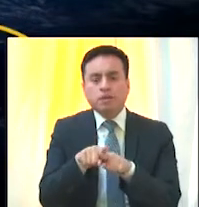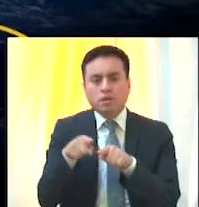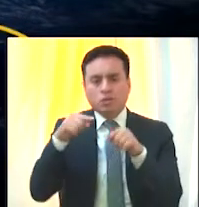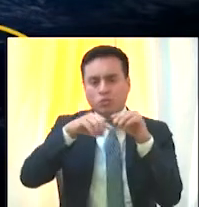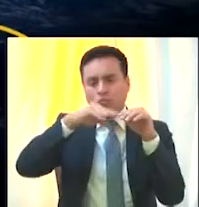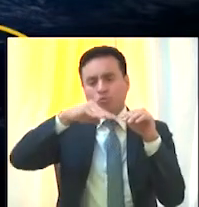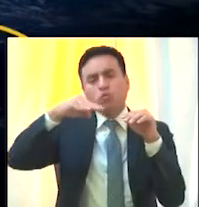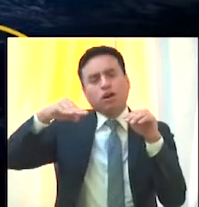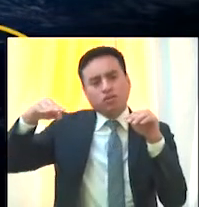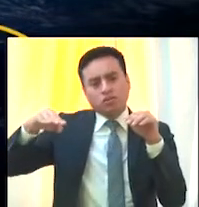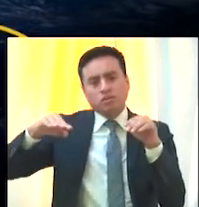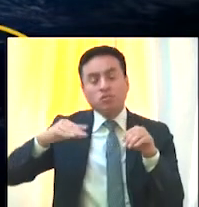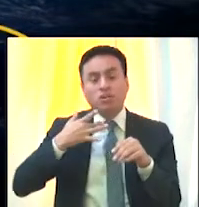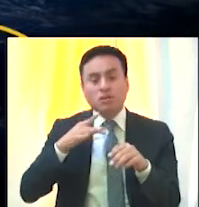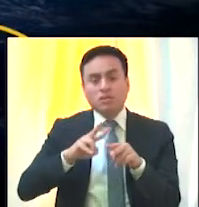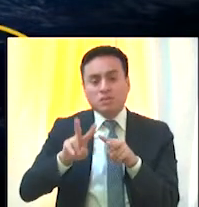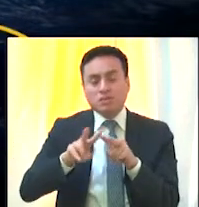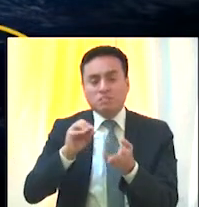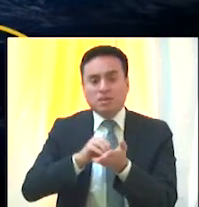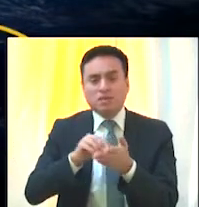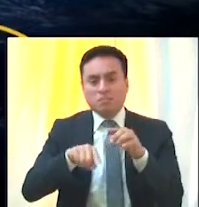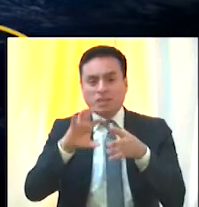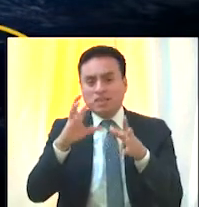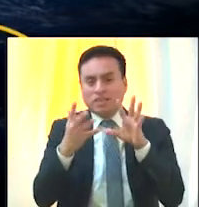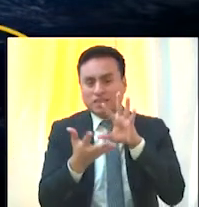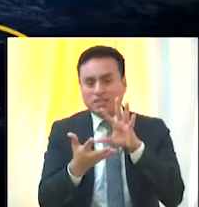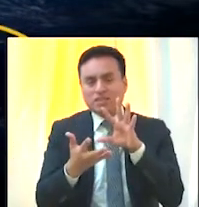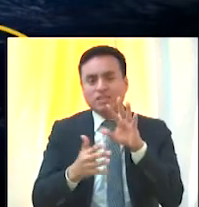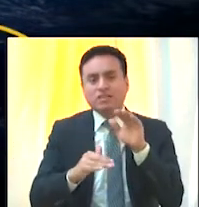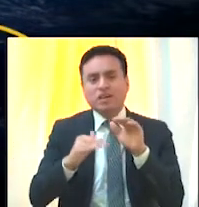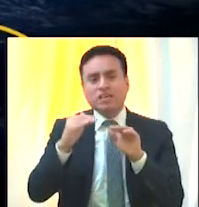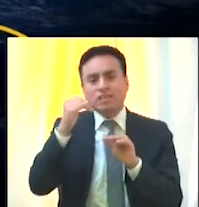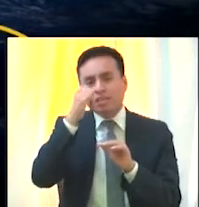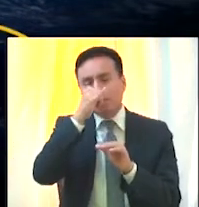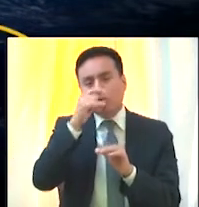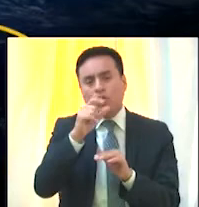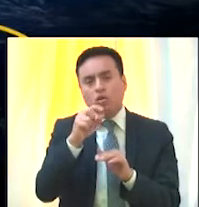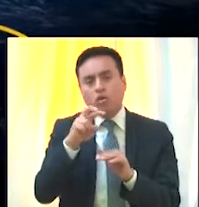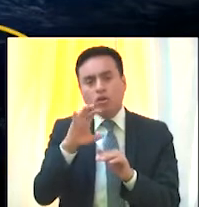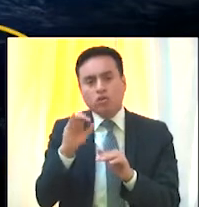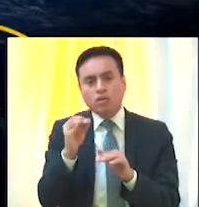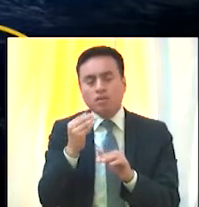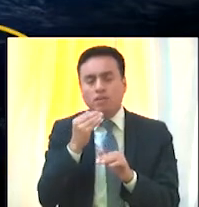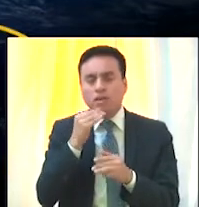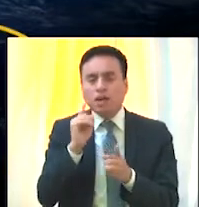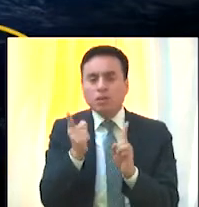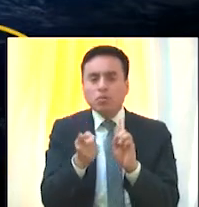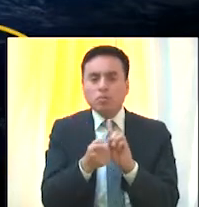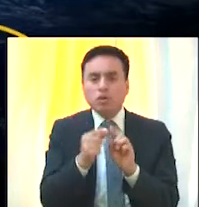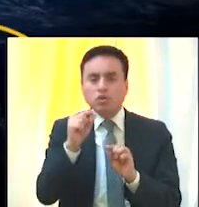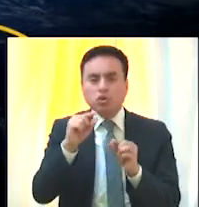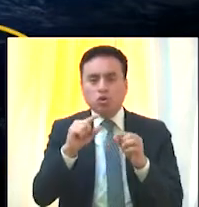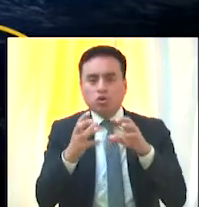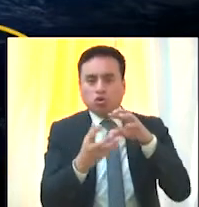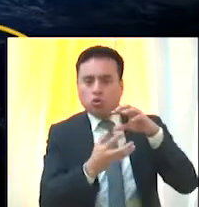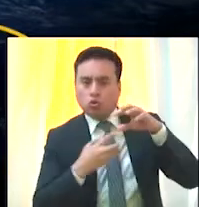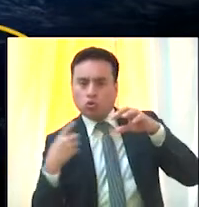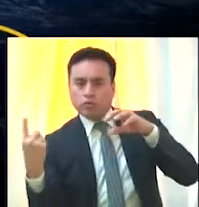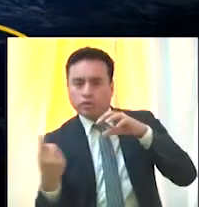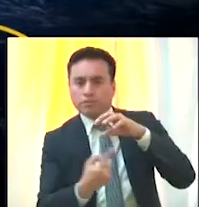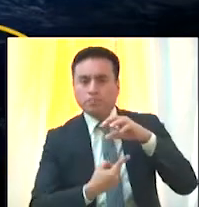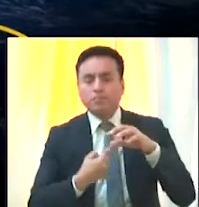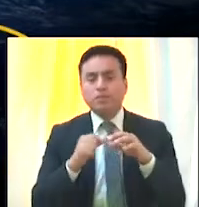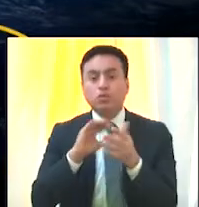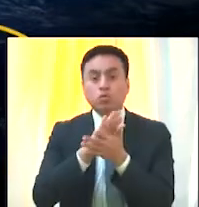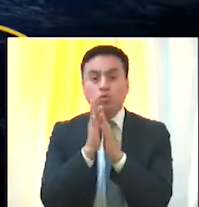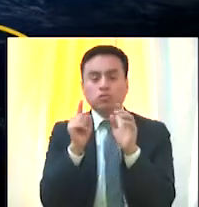fluctuado precisamente por los ajustes que ha tenido nuestro planeta en la escala de tiempo geológica y también por pequeños cambios en la órbita de nuestro planeta. Todo eso